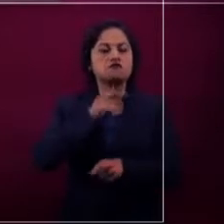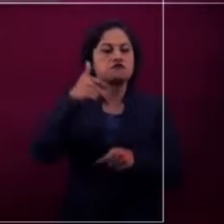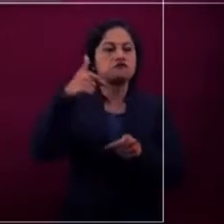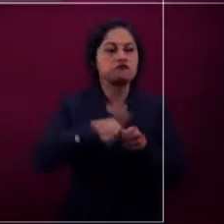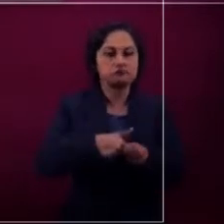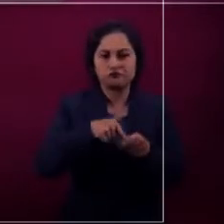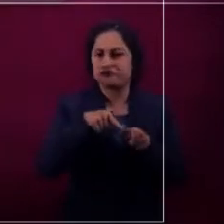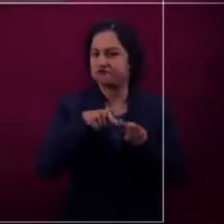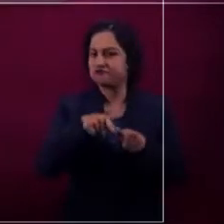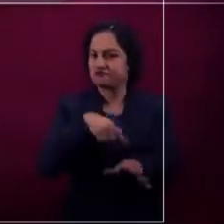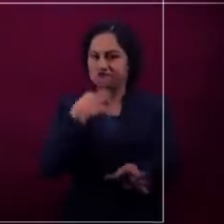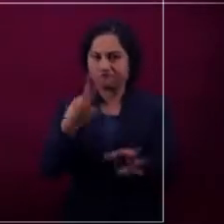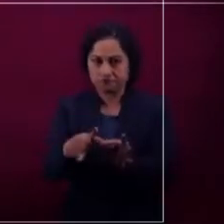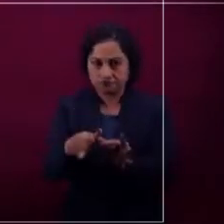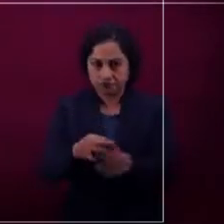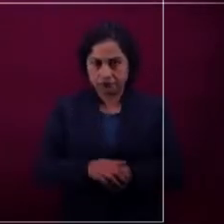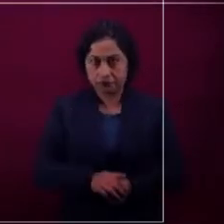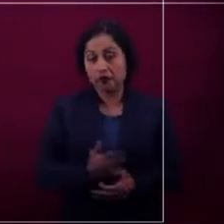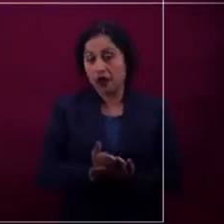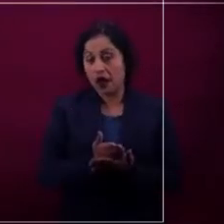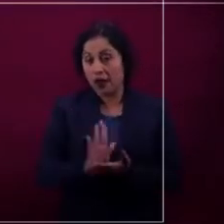el propósito de